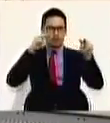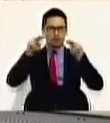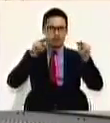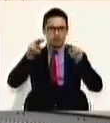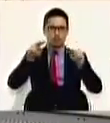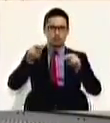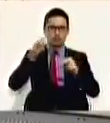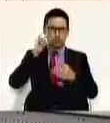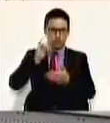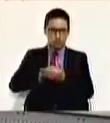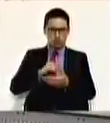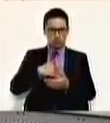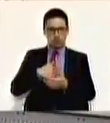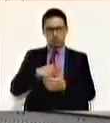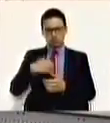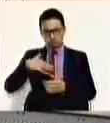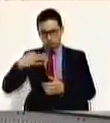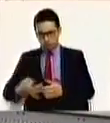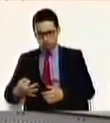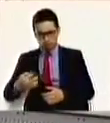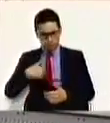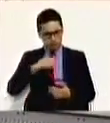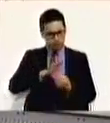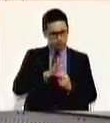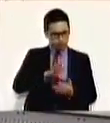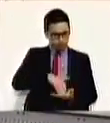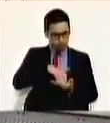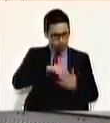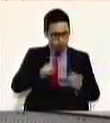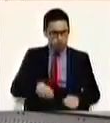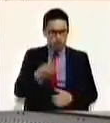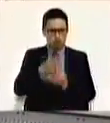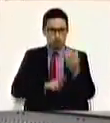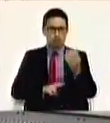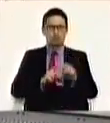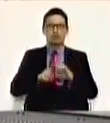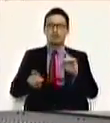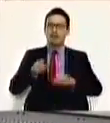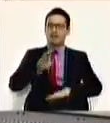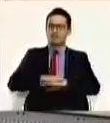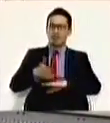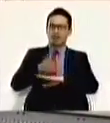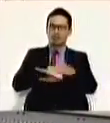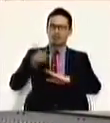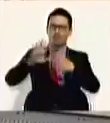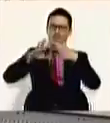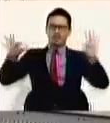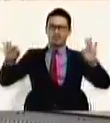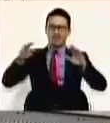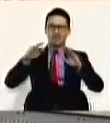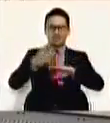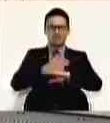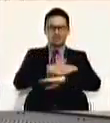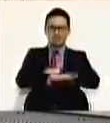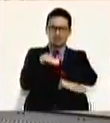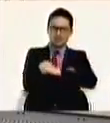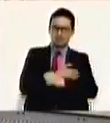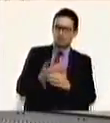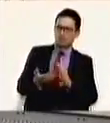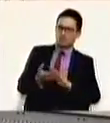que lo cortés no quita lo valiente. Pero hoy tengo que decir, lamento algunas expresiones suyas y del ministro que, en mi